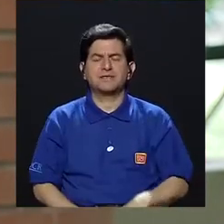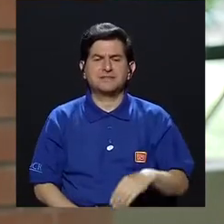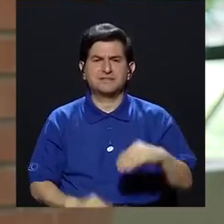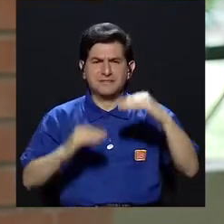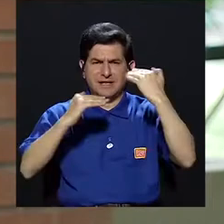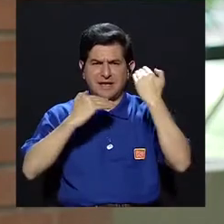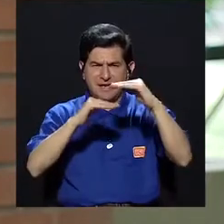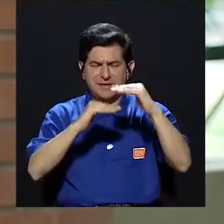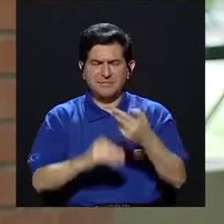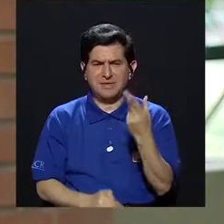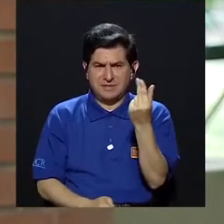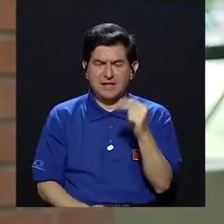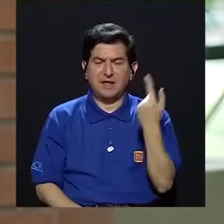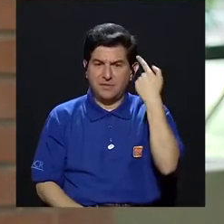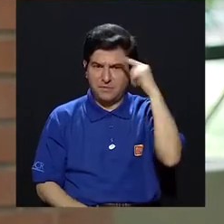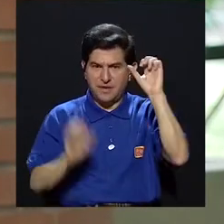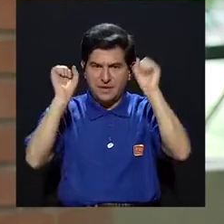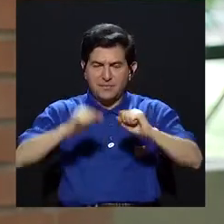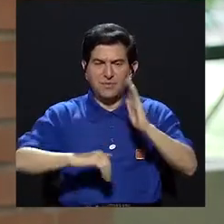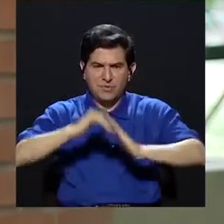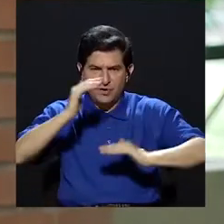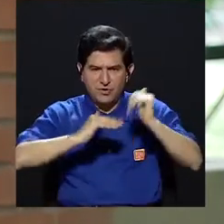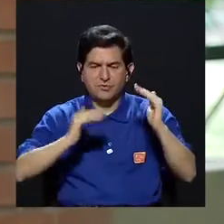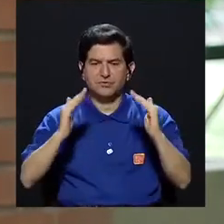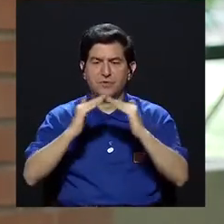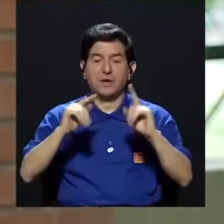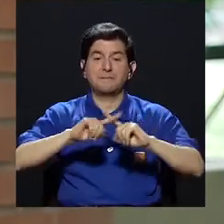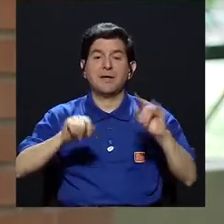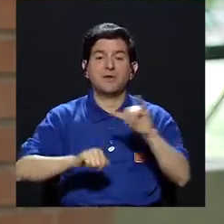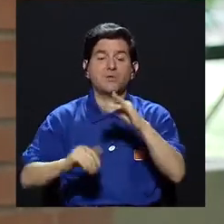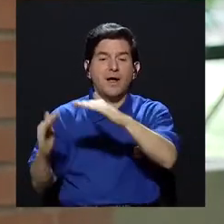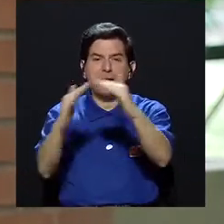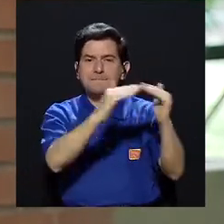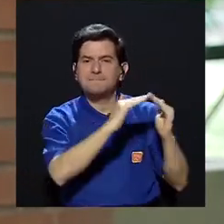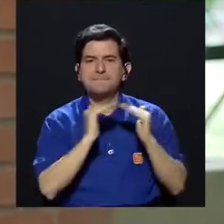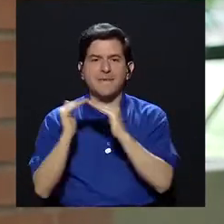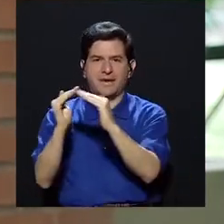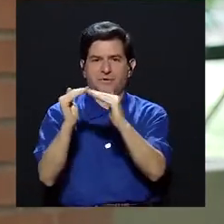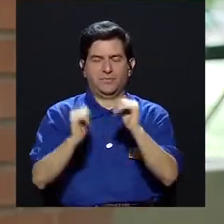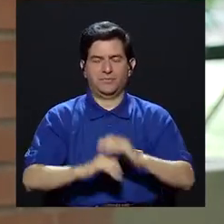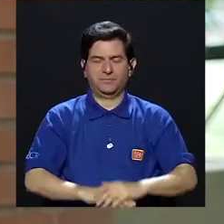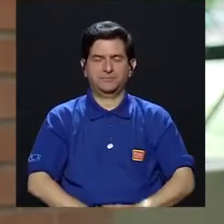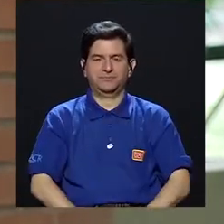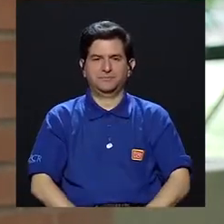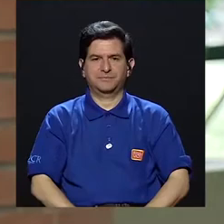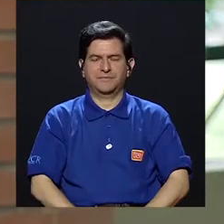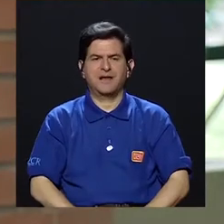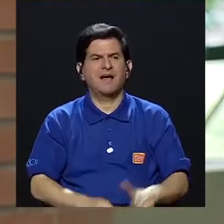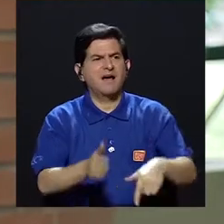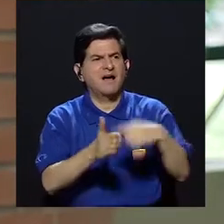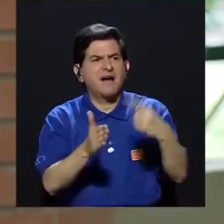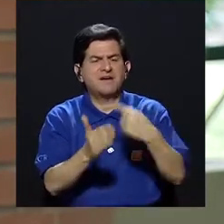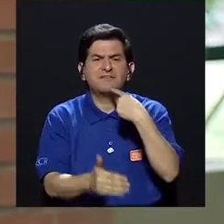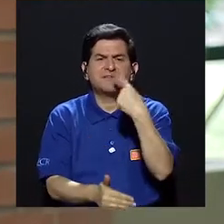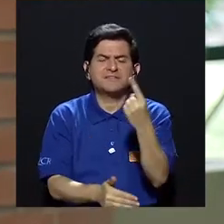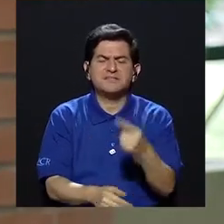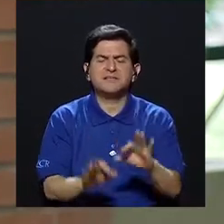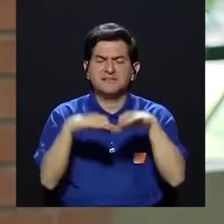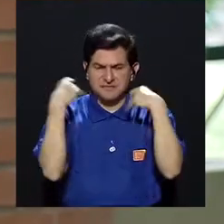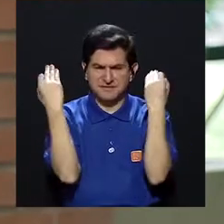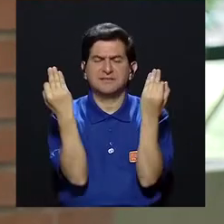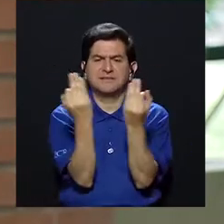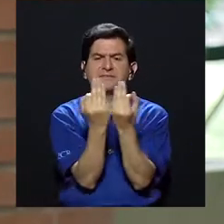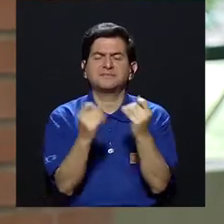necesidad básica, que es la vivienda, pero también construir barrios, porque, y muchas veces se lo decimos a